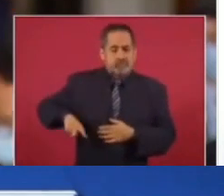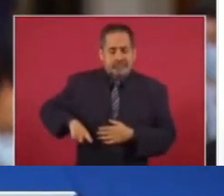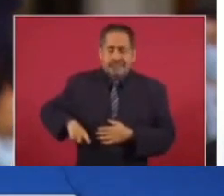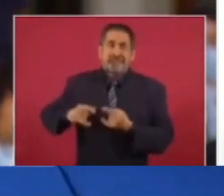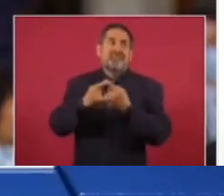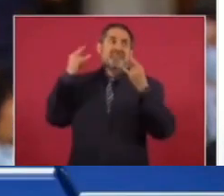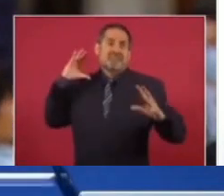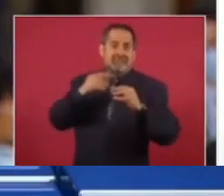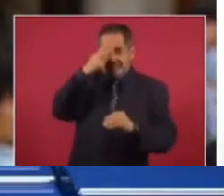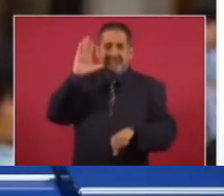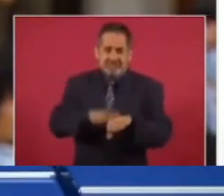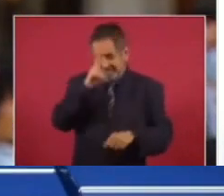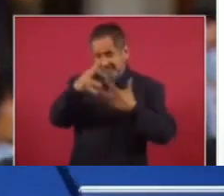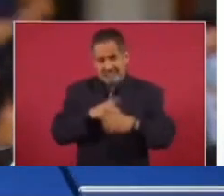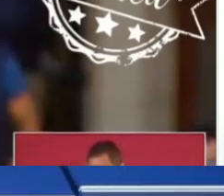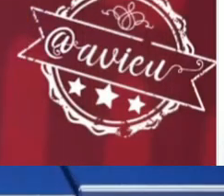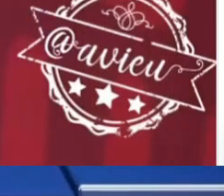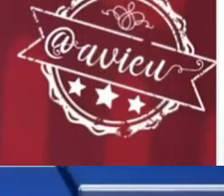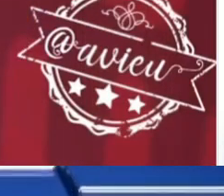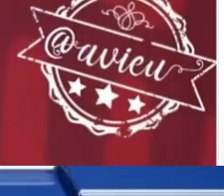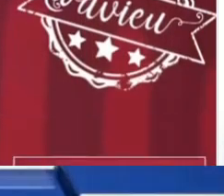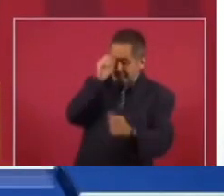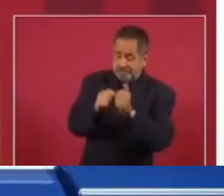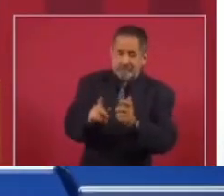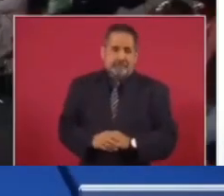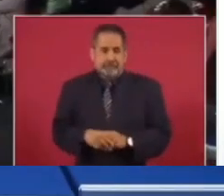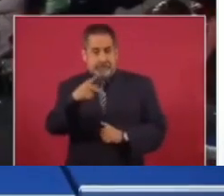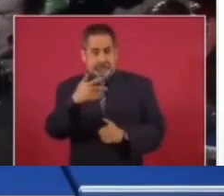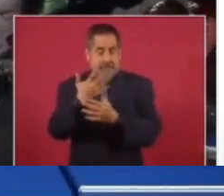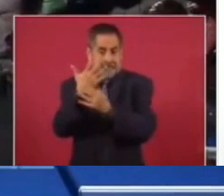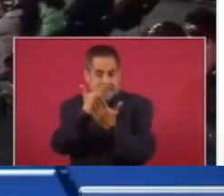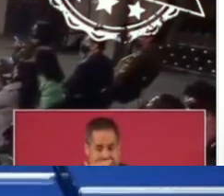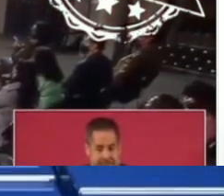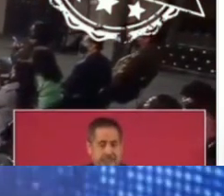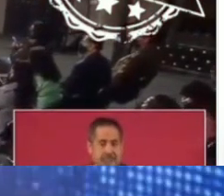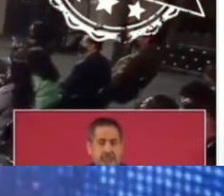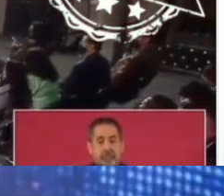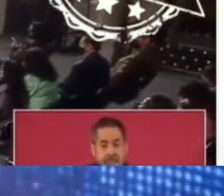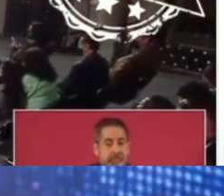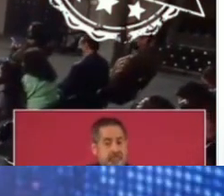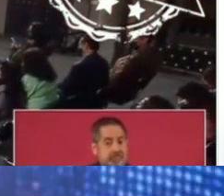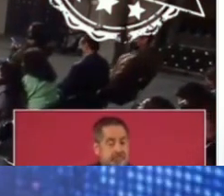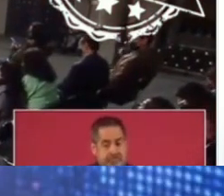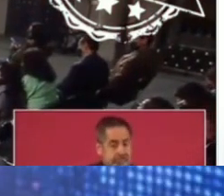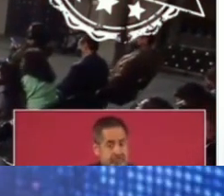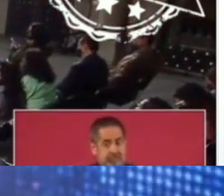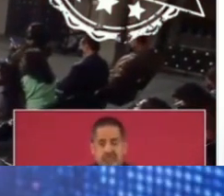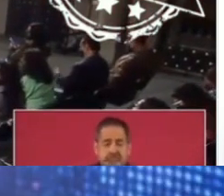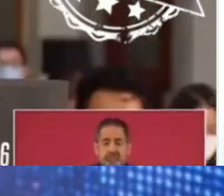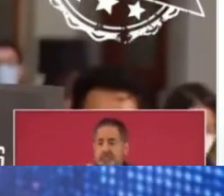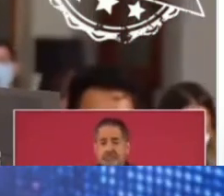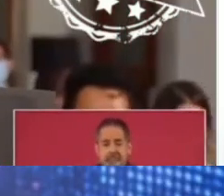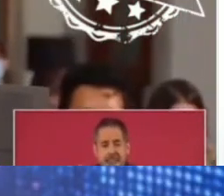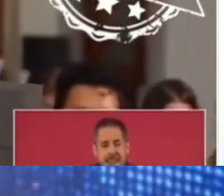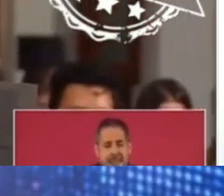encanta a arremeter en contra del presidente andrés manuel lópez obrador siempre que tiene la oportunidad los mismos los mismos que